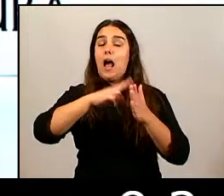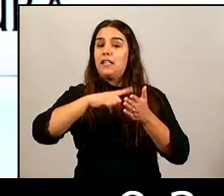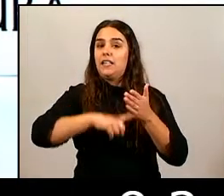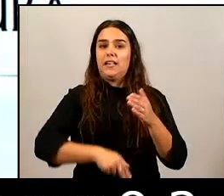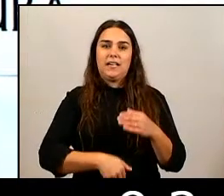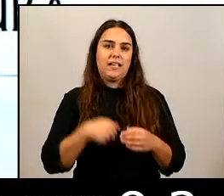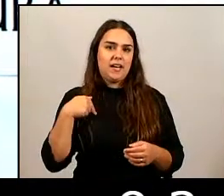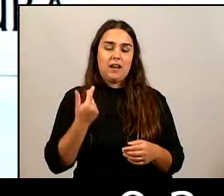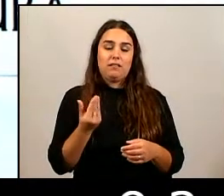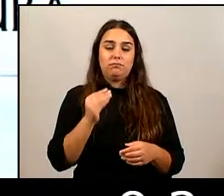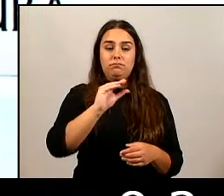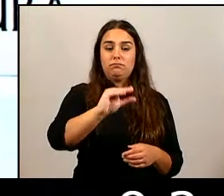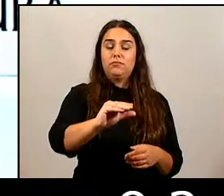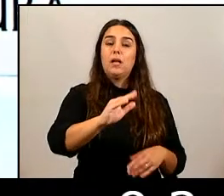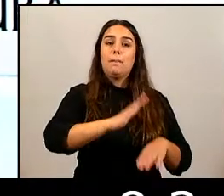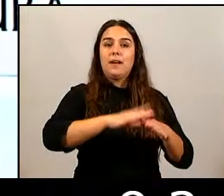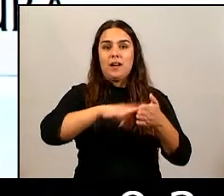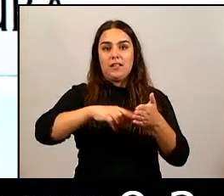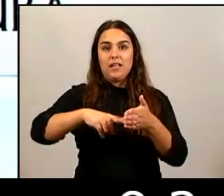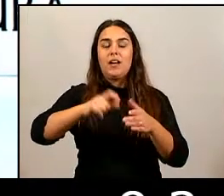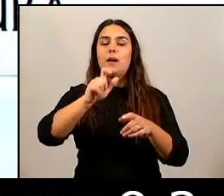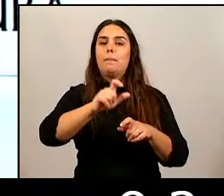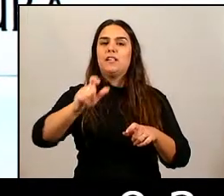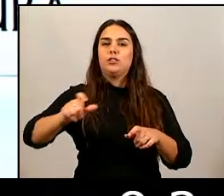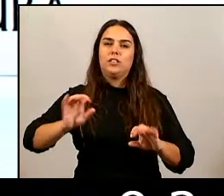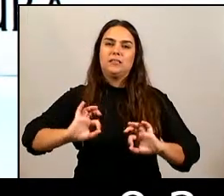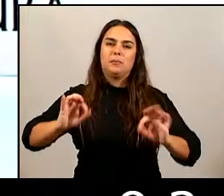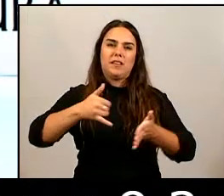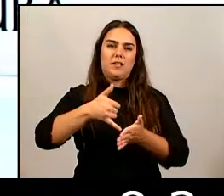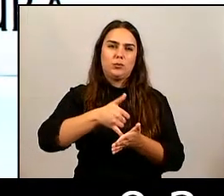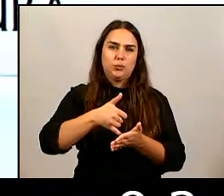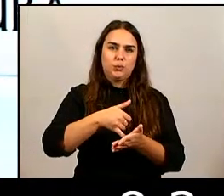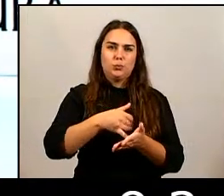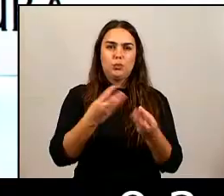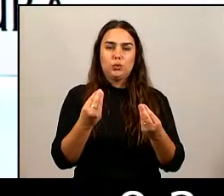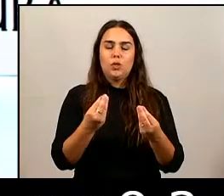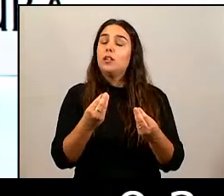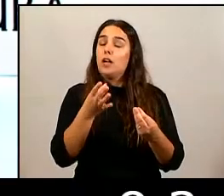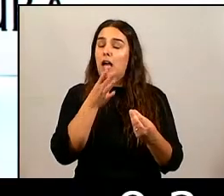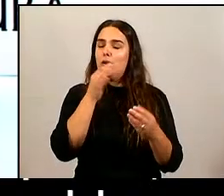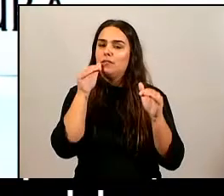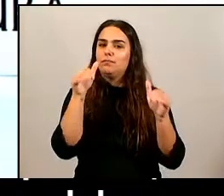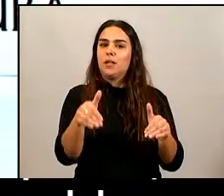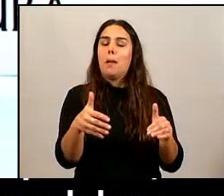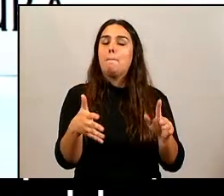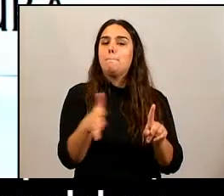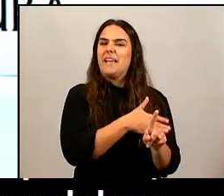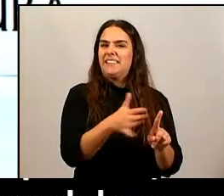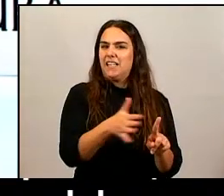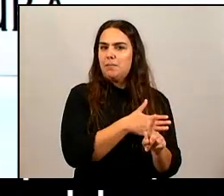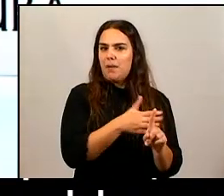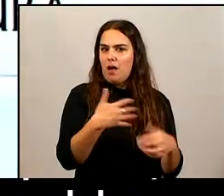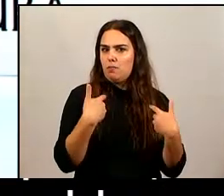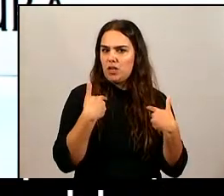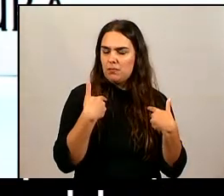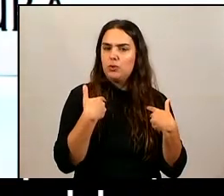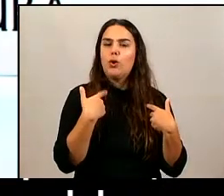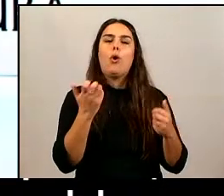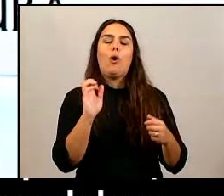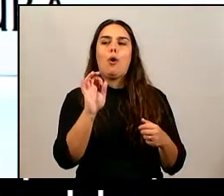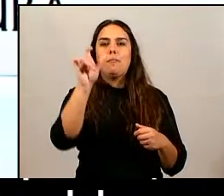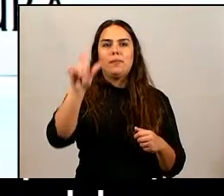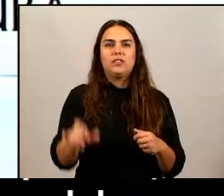y el destinado al alquiler para personas especialmente vulnerables, donde se encuadran las víctimas de violencia de género o personas que han